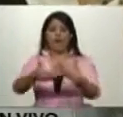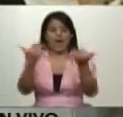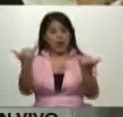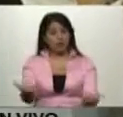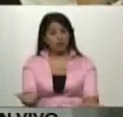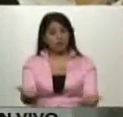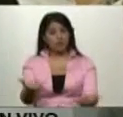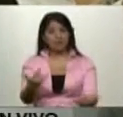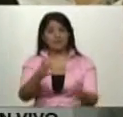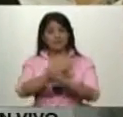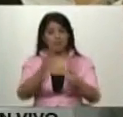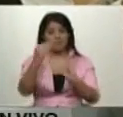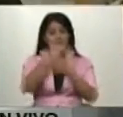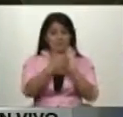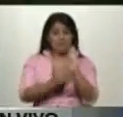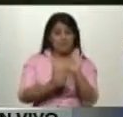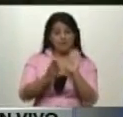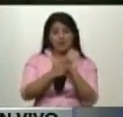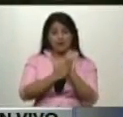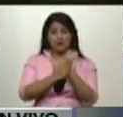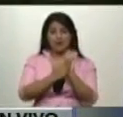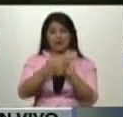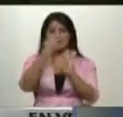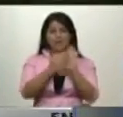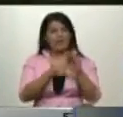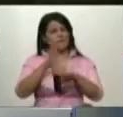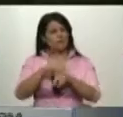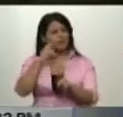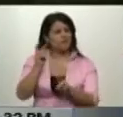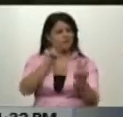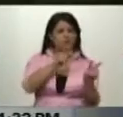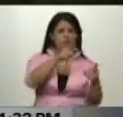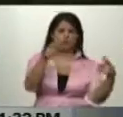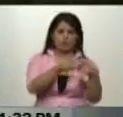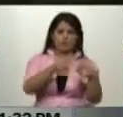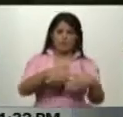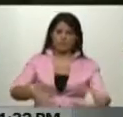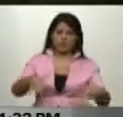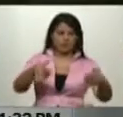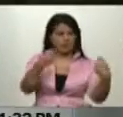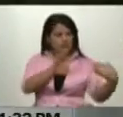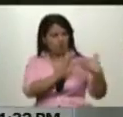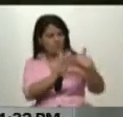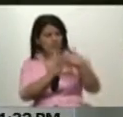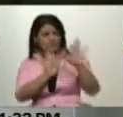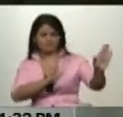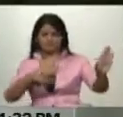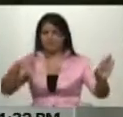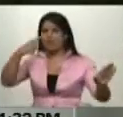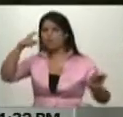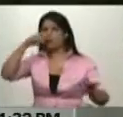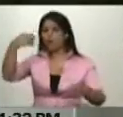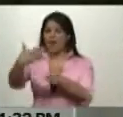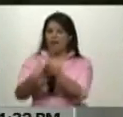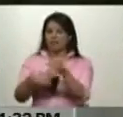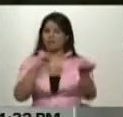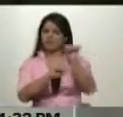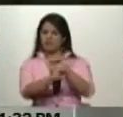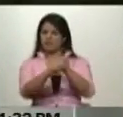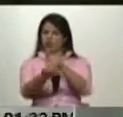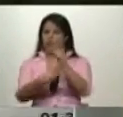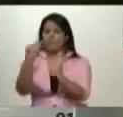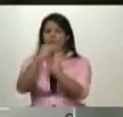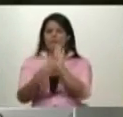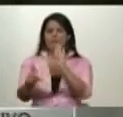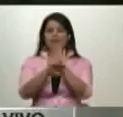tomando las previsiones necesarias ante las amenazas de la burguesía, bueno, la ha extendido por el año 2016, el año